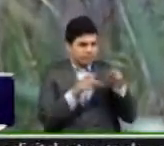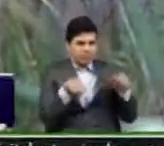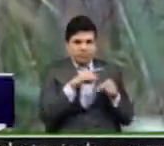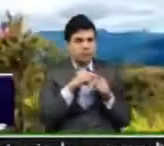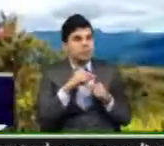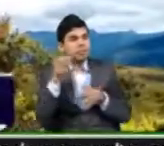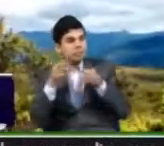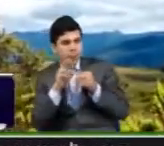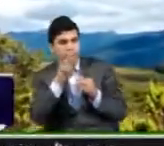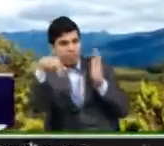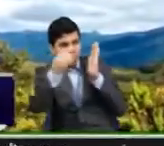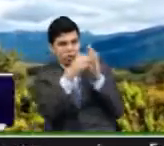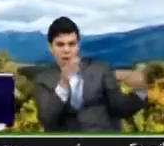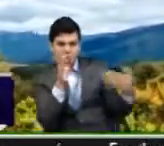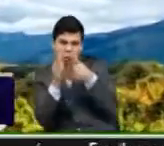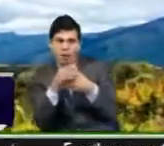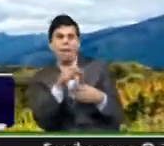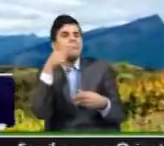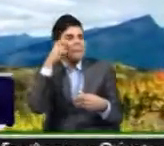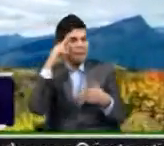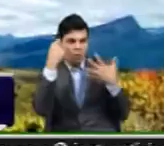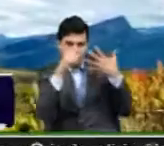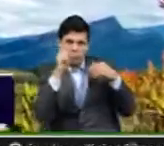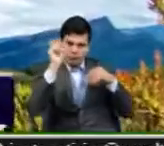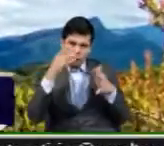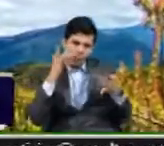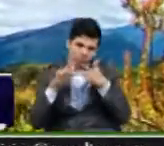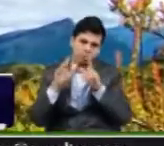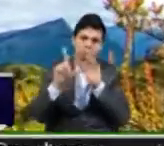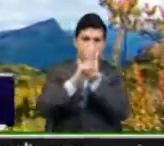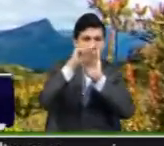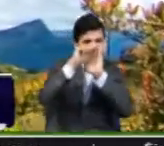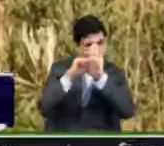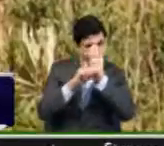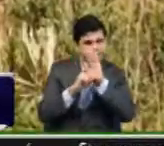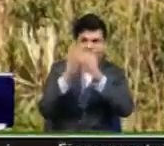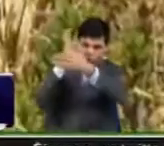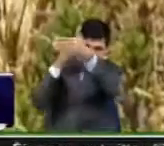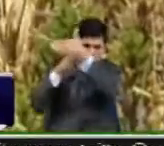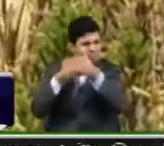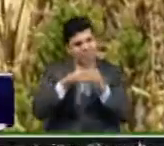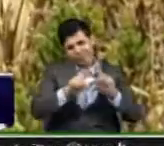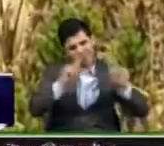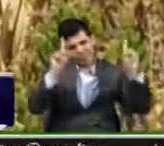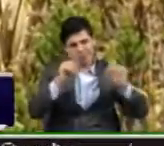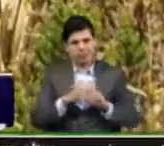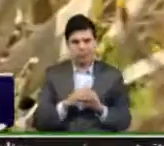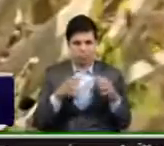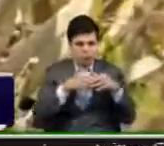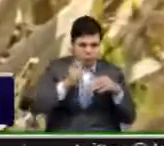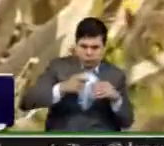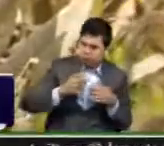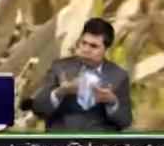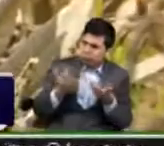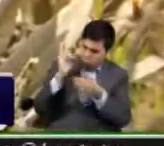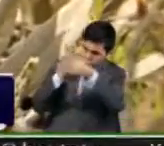legalidad de la resolución para lo cual existen otros mecanismos establecidos por la ley diferentes a la to thrill and porque la firma de abogados asegura